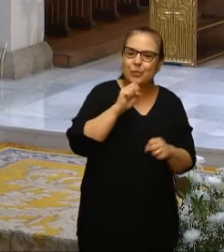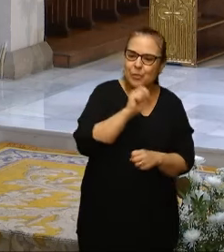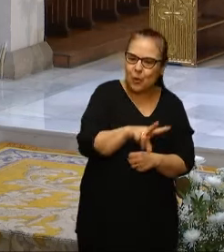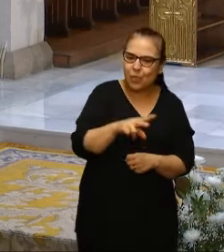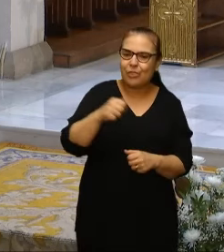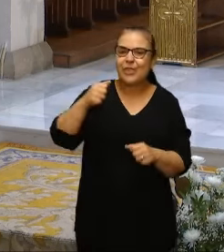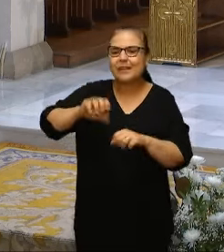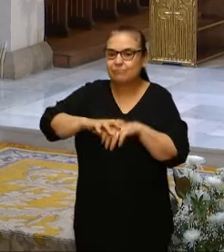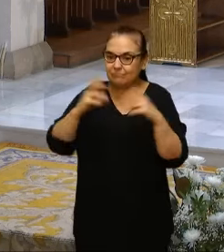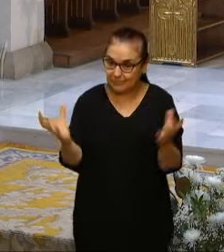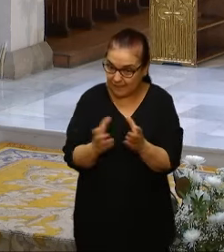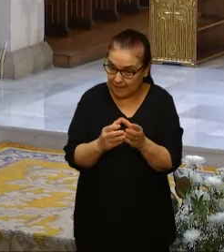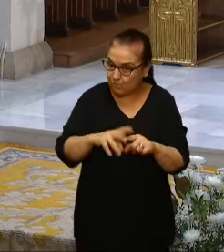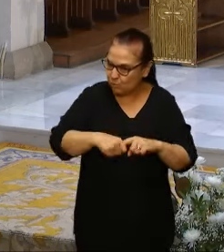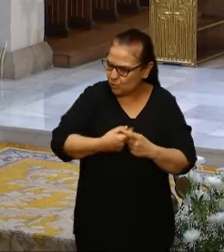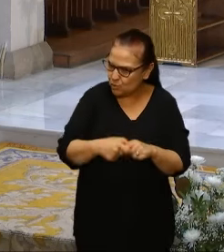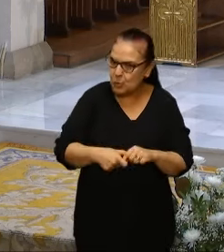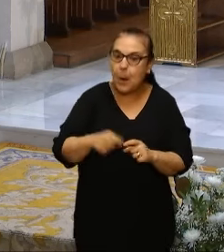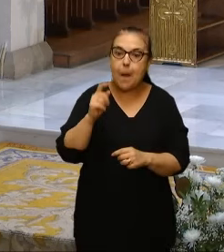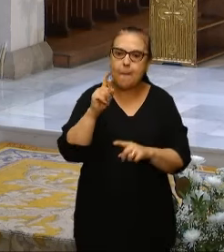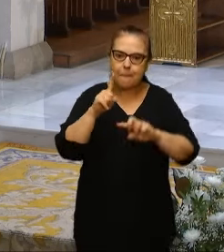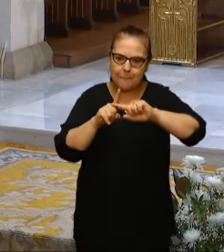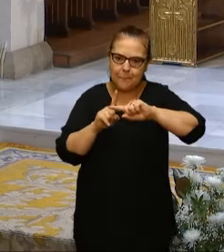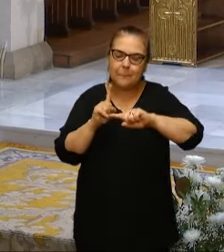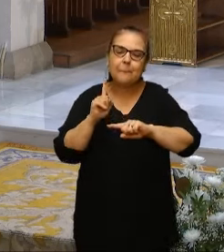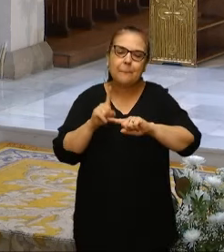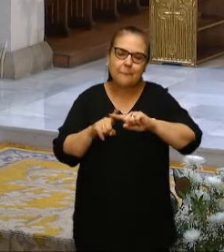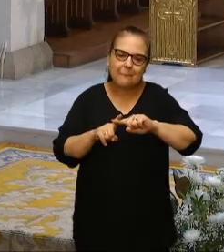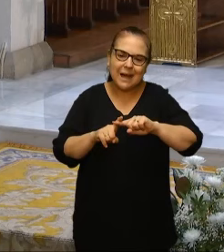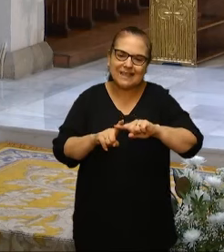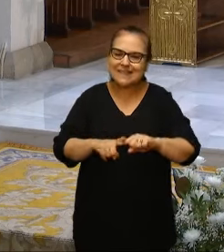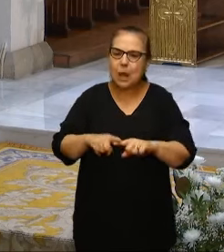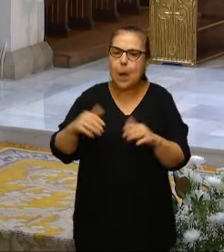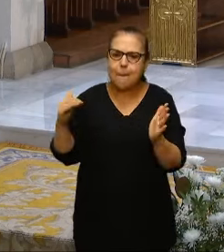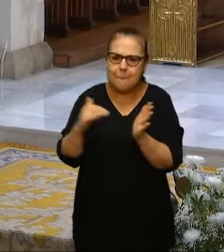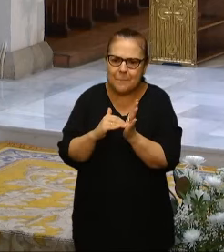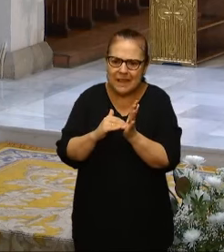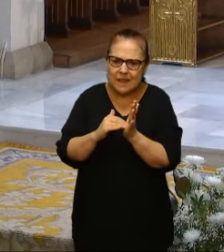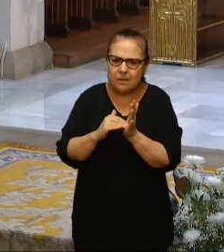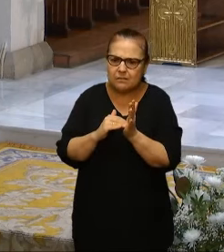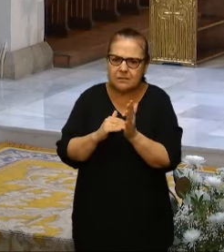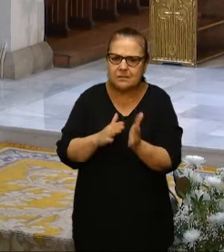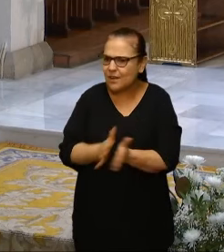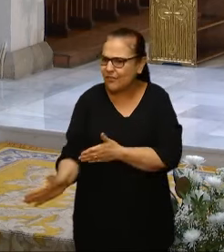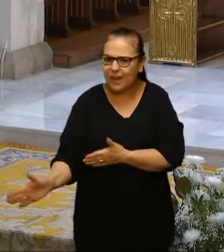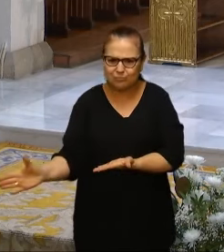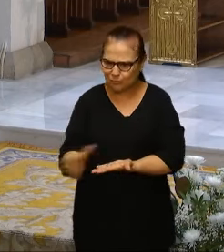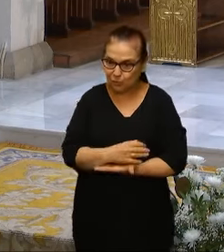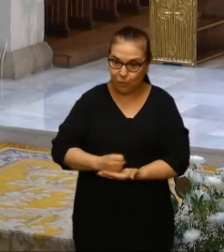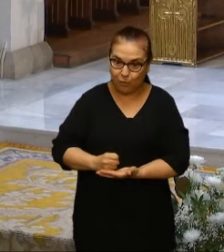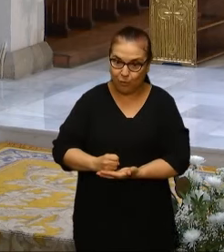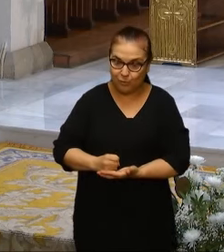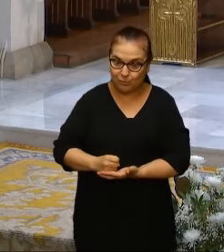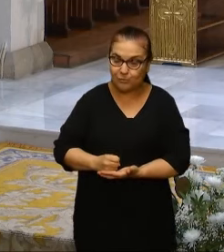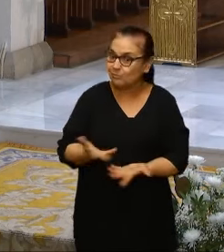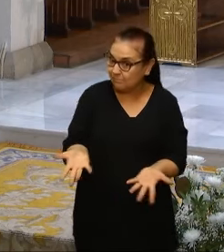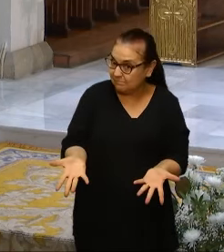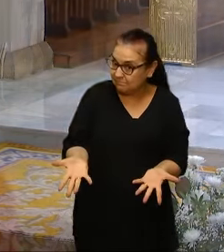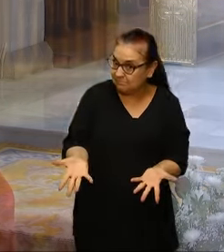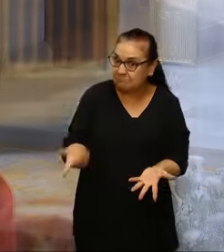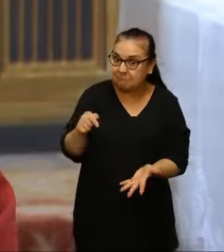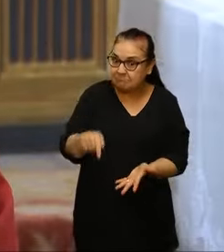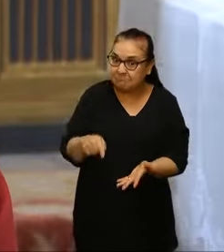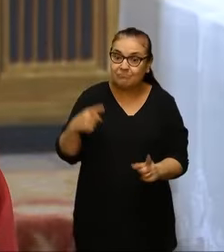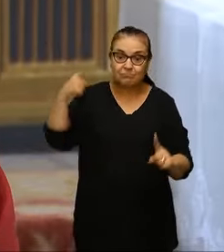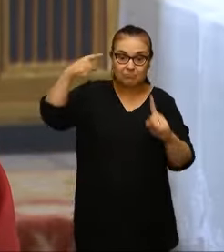el nuevo pueblo de Dios, más 1.000, que es la inmensidad. Por lo tanto, es una llamada al designio de Dios,